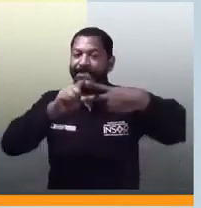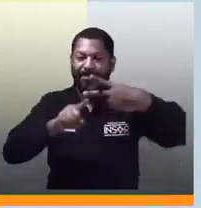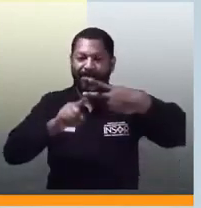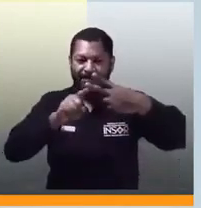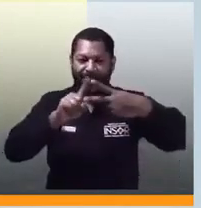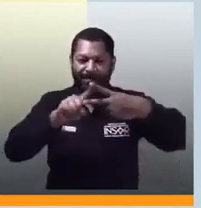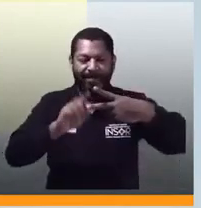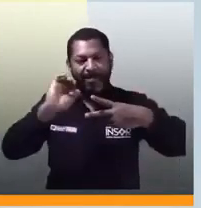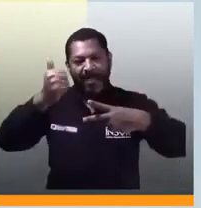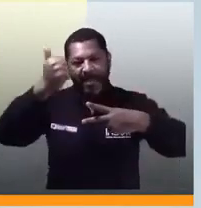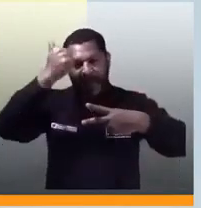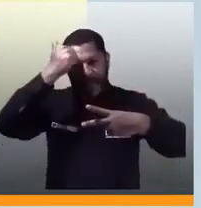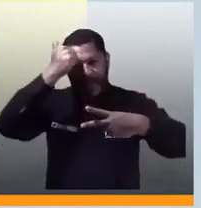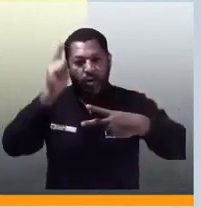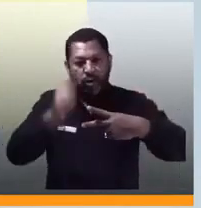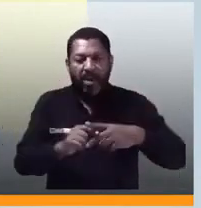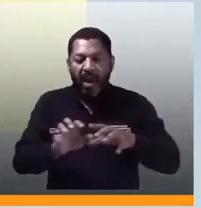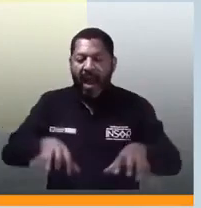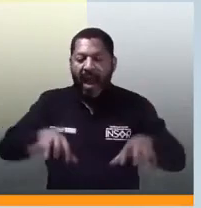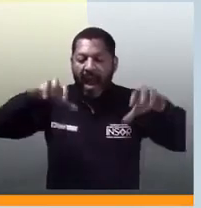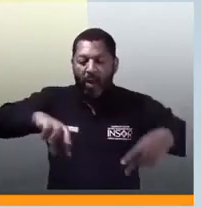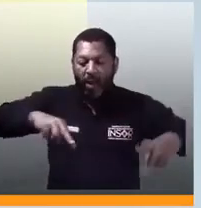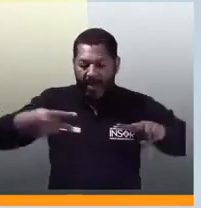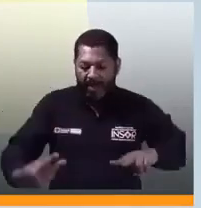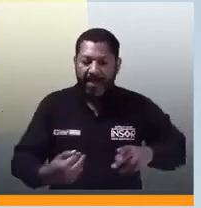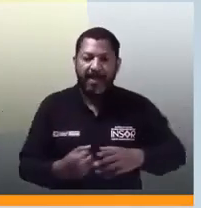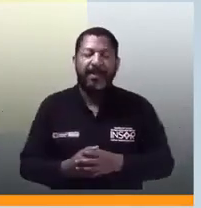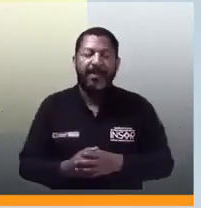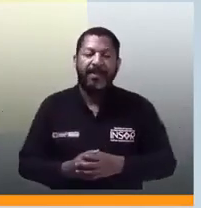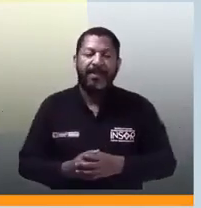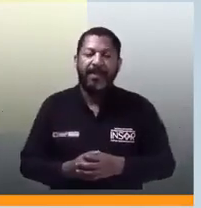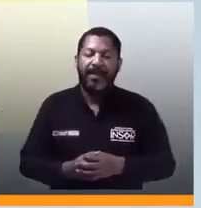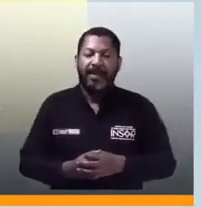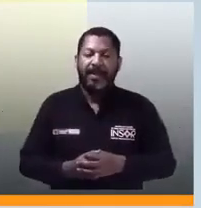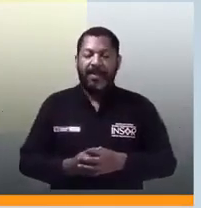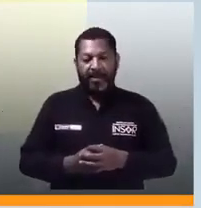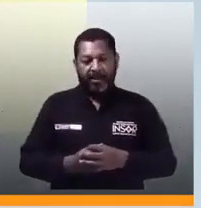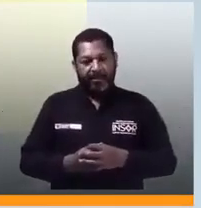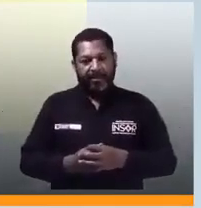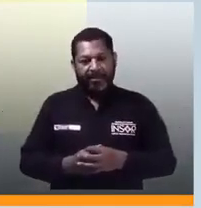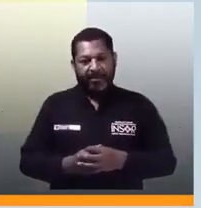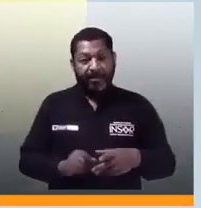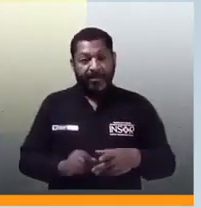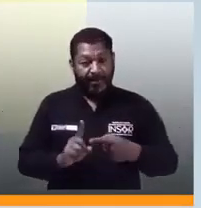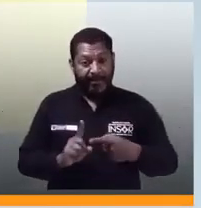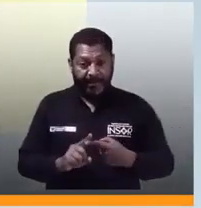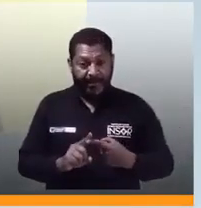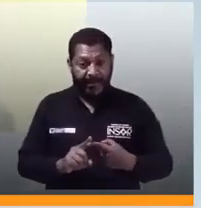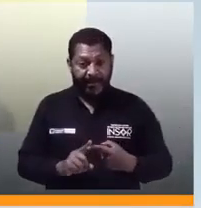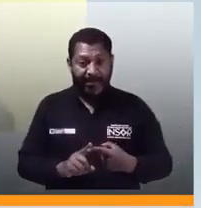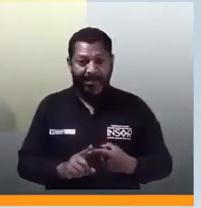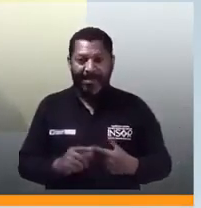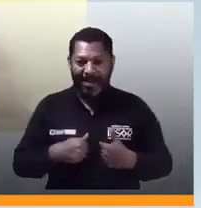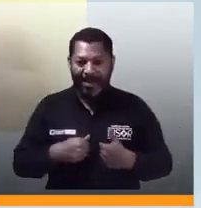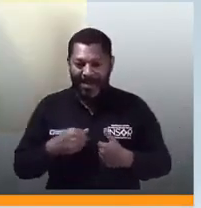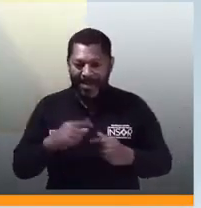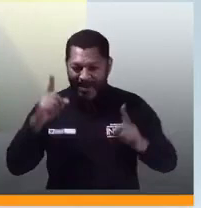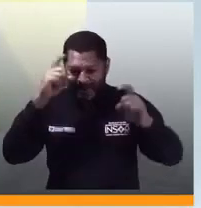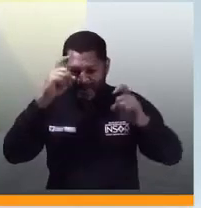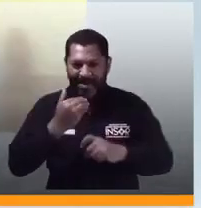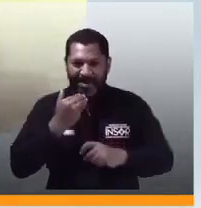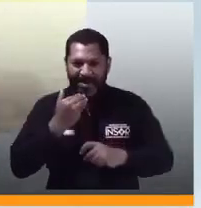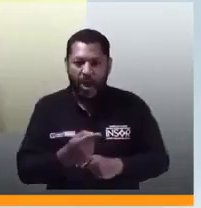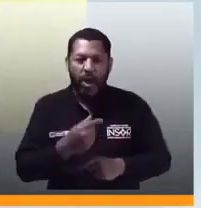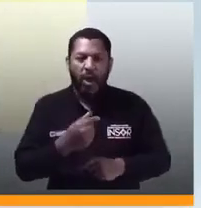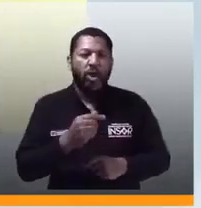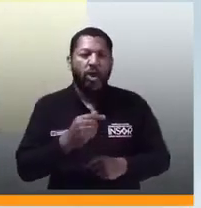con el aula invertida. La primera es, de pronto, en algunas ocasiones los profesores me preguntan, ¿y si yo grabo esos